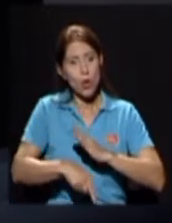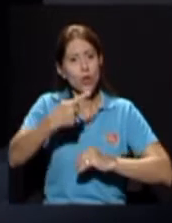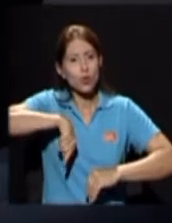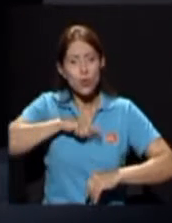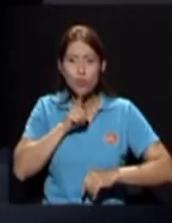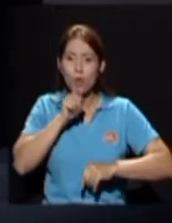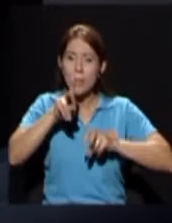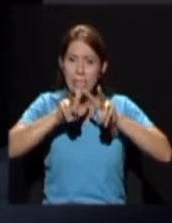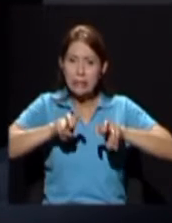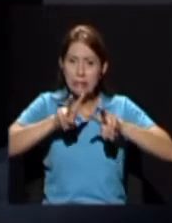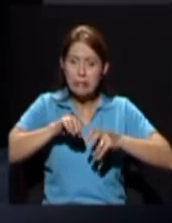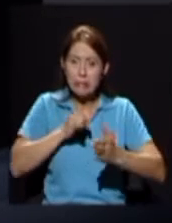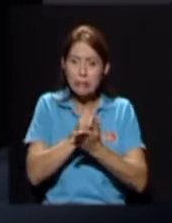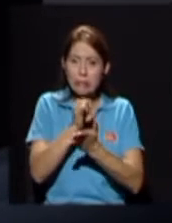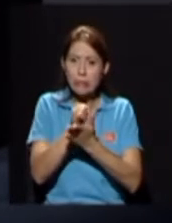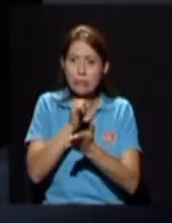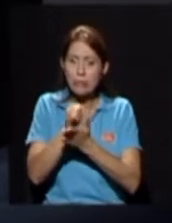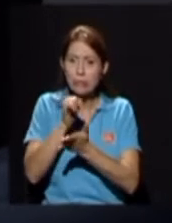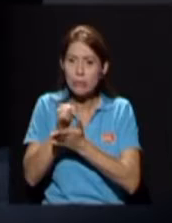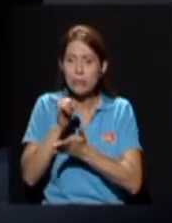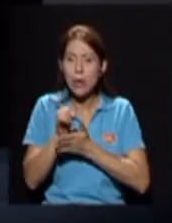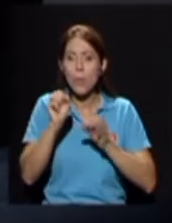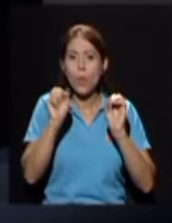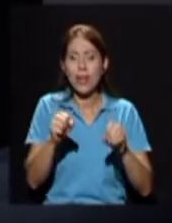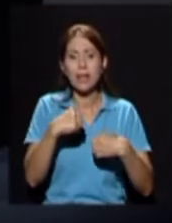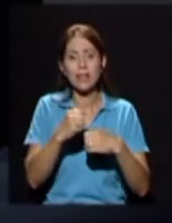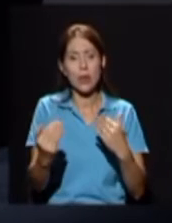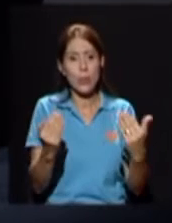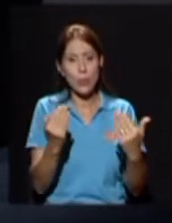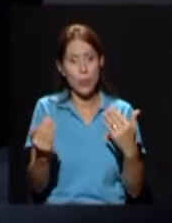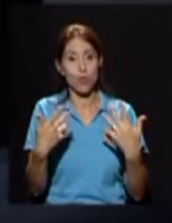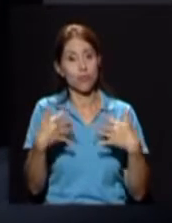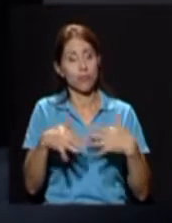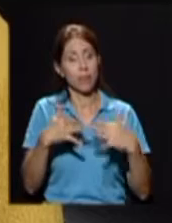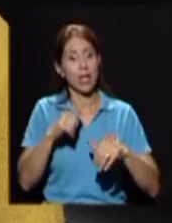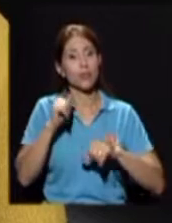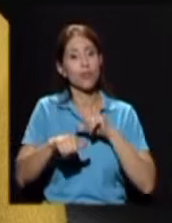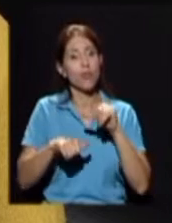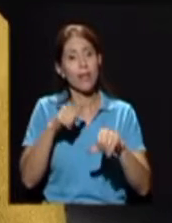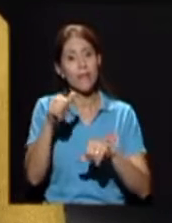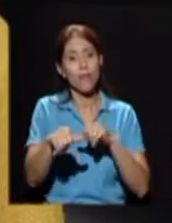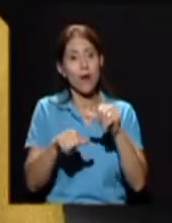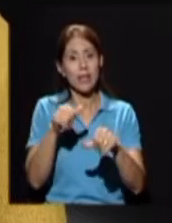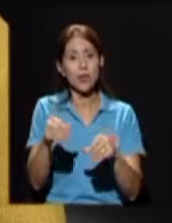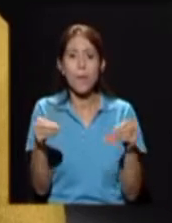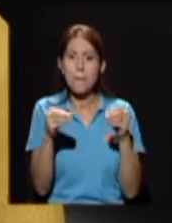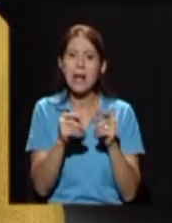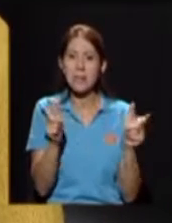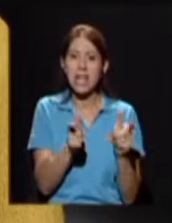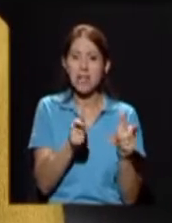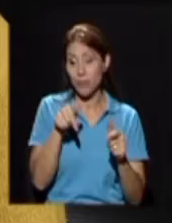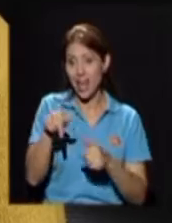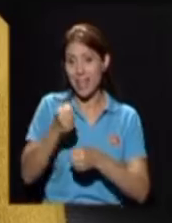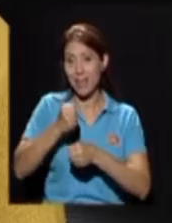hay y volcarlos en bases de datos. Es un esfuerzo mucho más pequeño. Aquí trabajaron 8